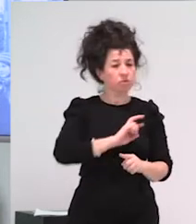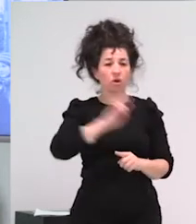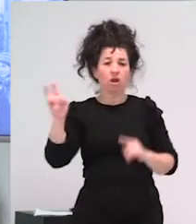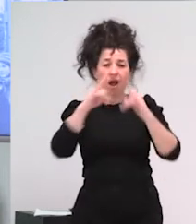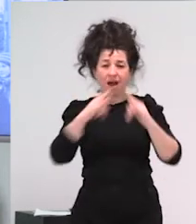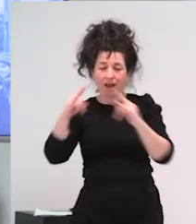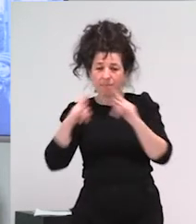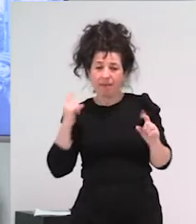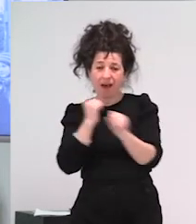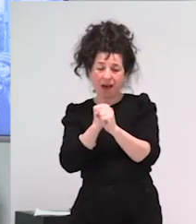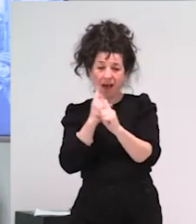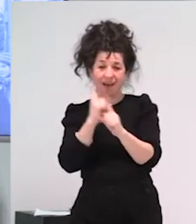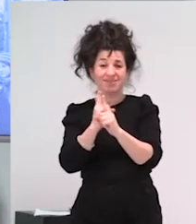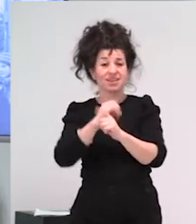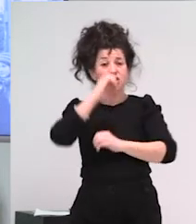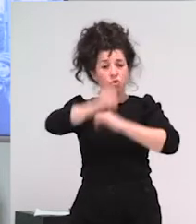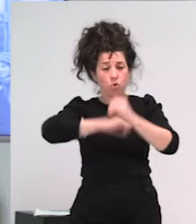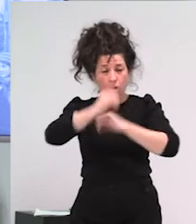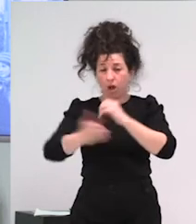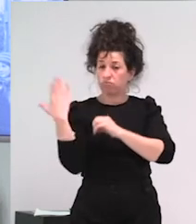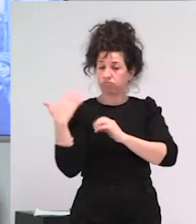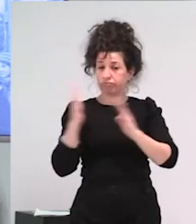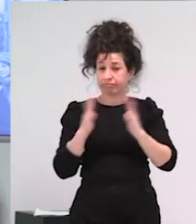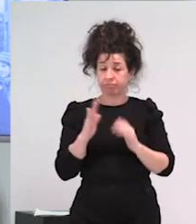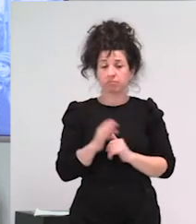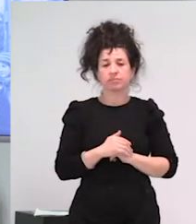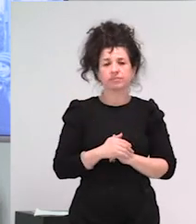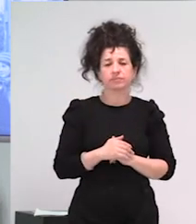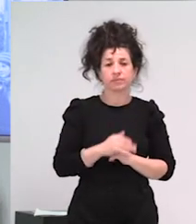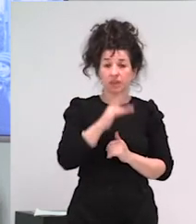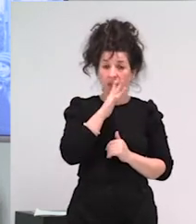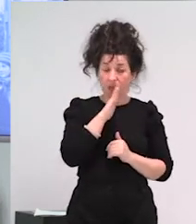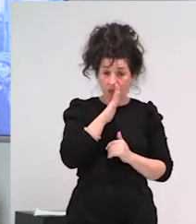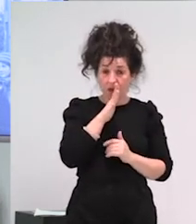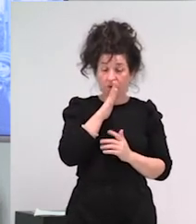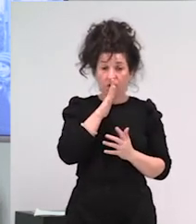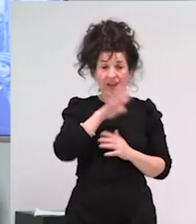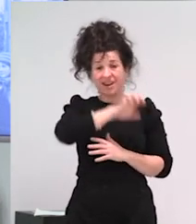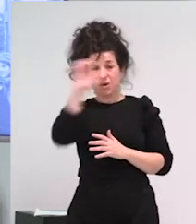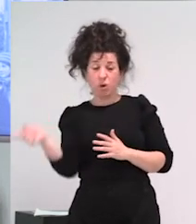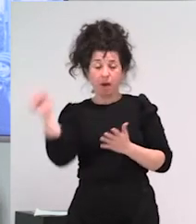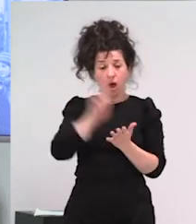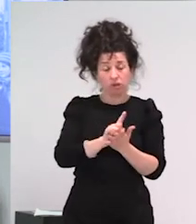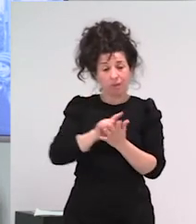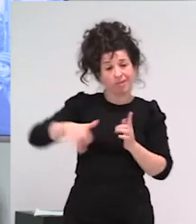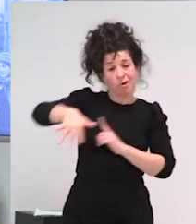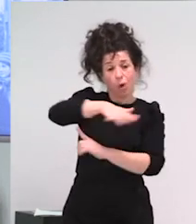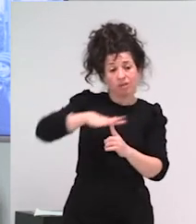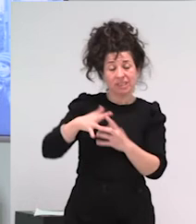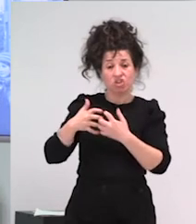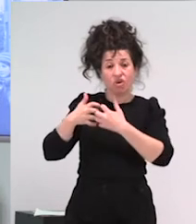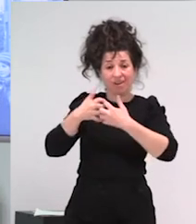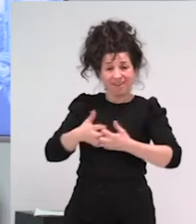antinuclear en su momento, y creo que en un momento que nos encontramos en un contexto de guerra en Europa de nuevo, es un ejemplo